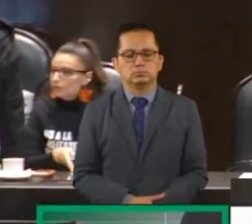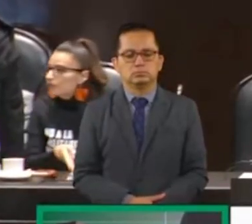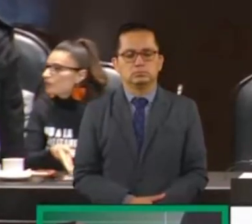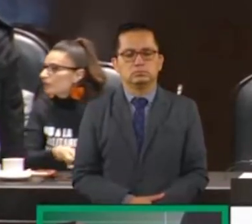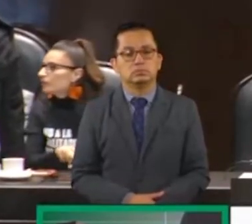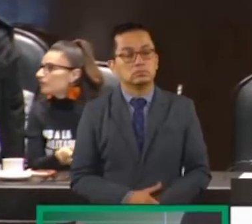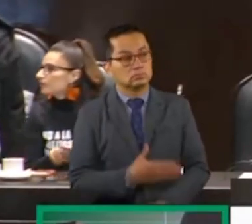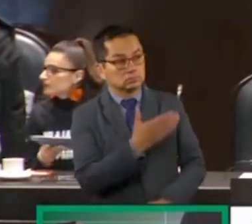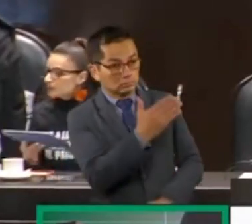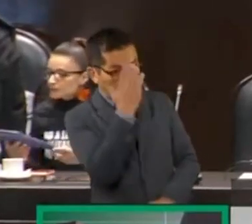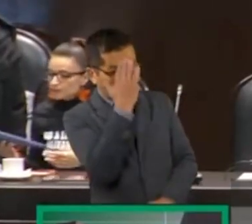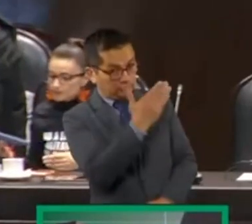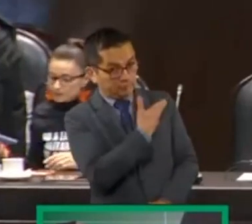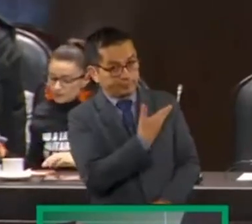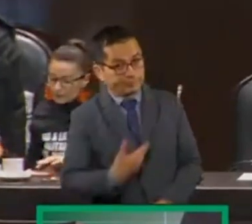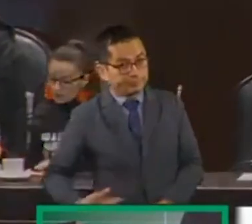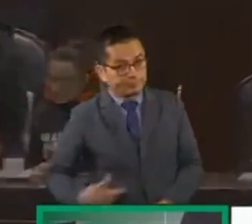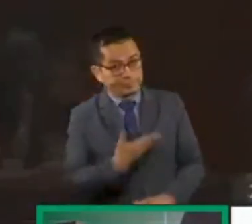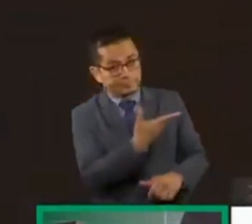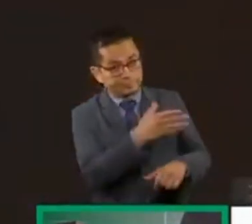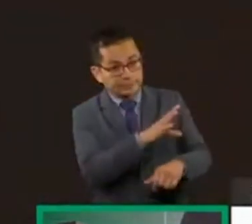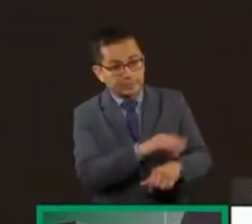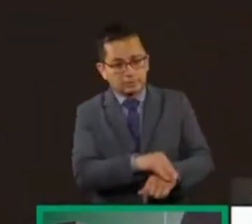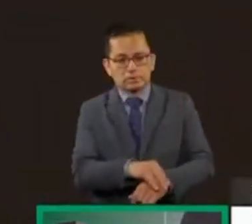Con su permiso, señor presidente.